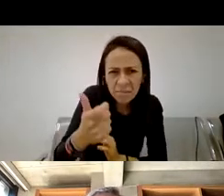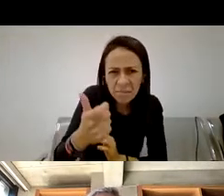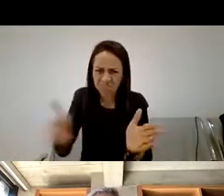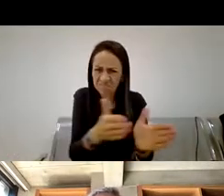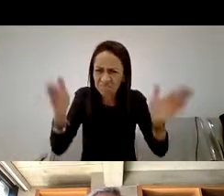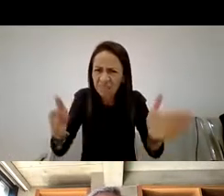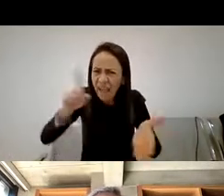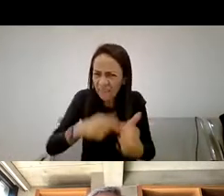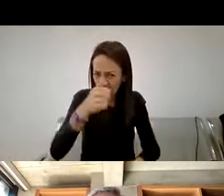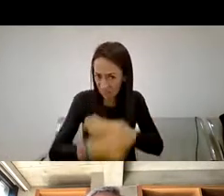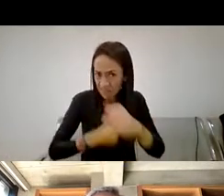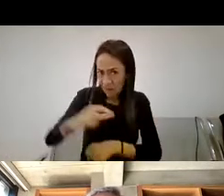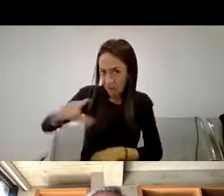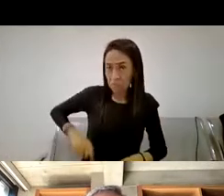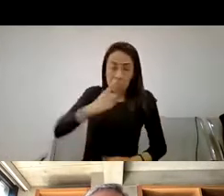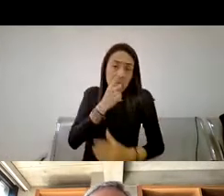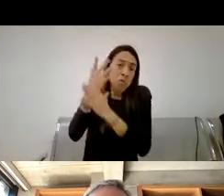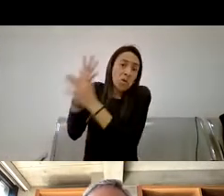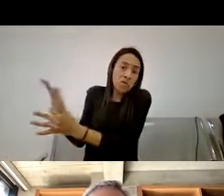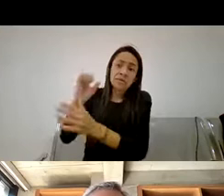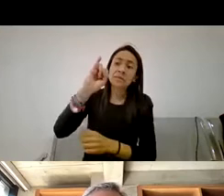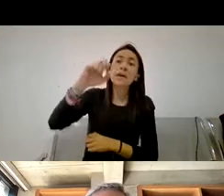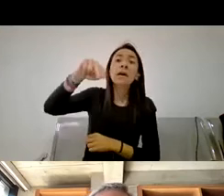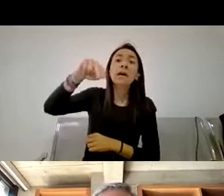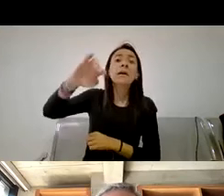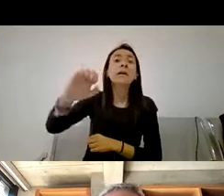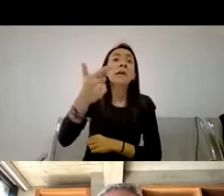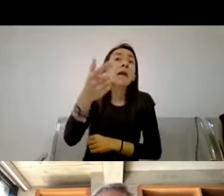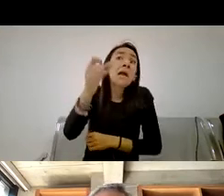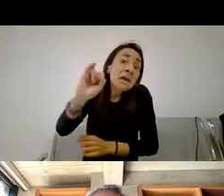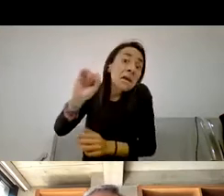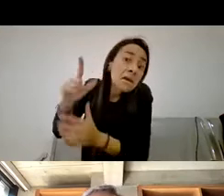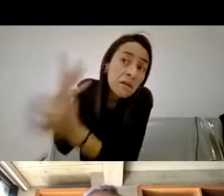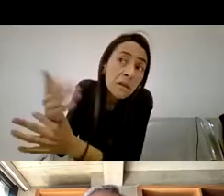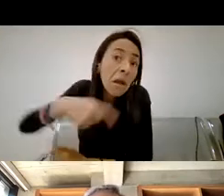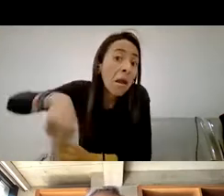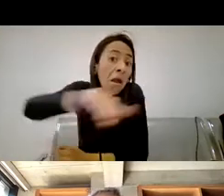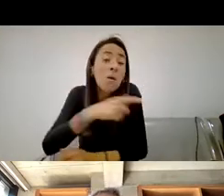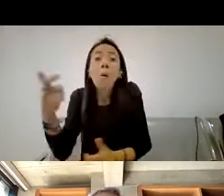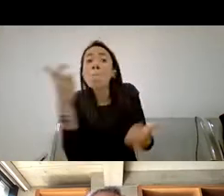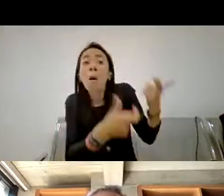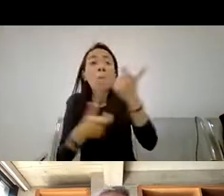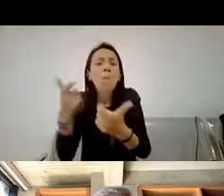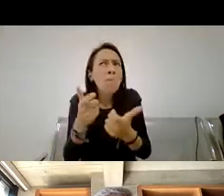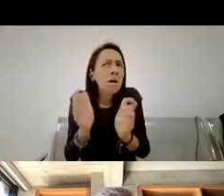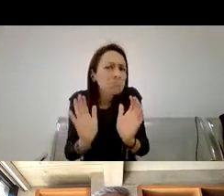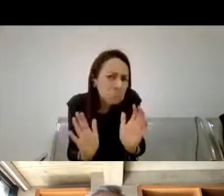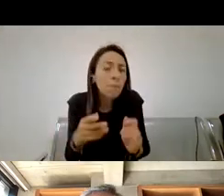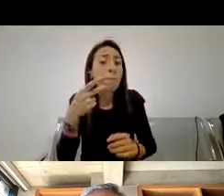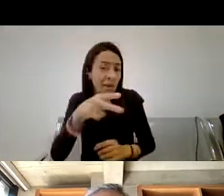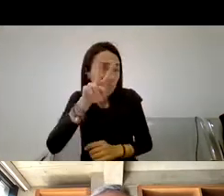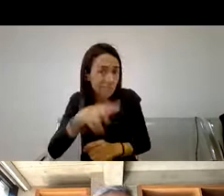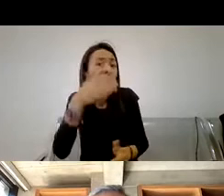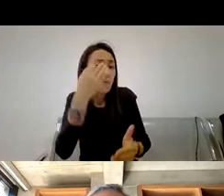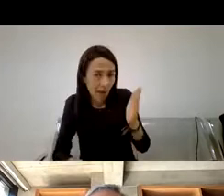cuentas nacionales del INEGI. Esa es la aportación económica. Entonces, necesitamos, sí, claramente mecanismos para visibilizar